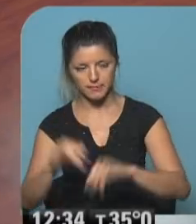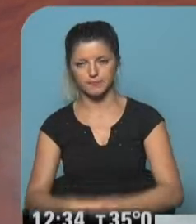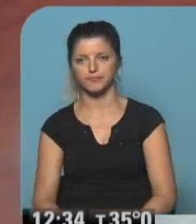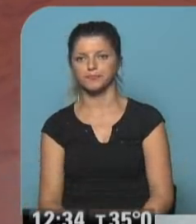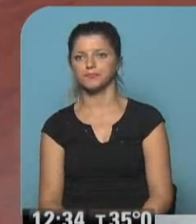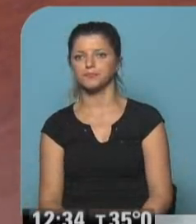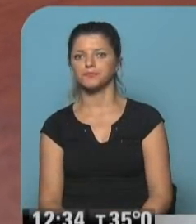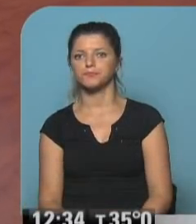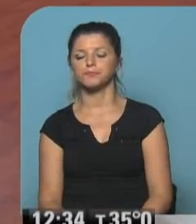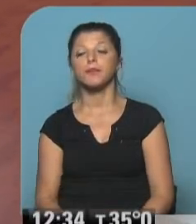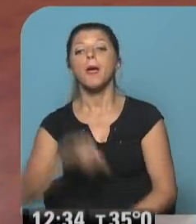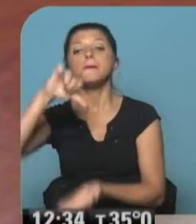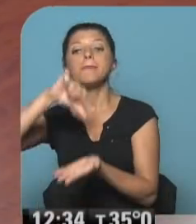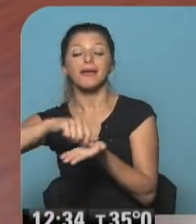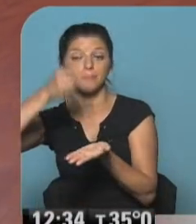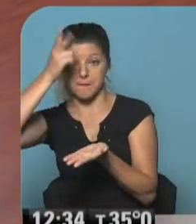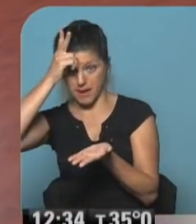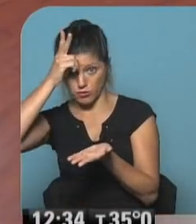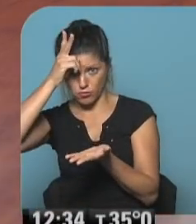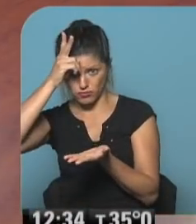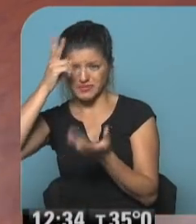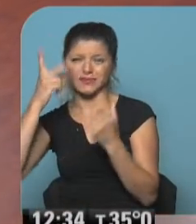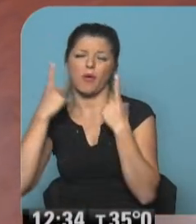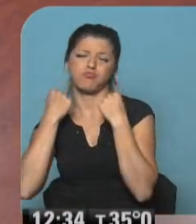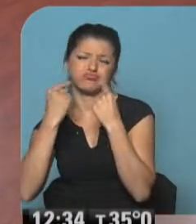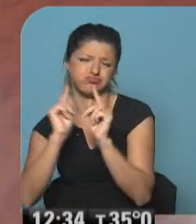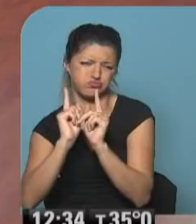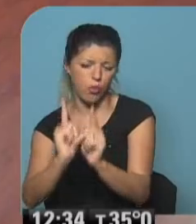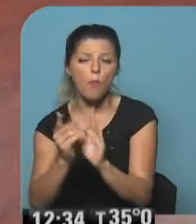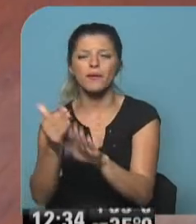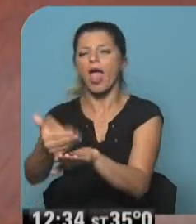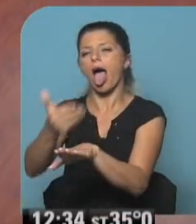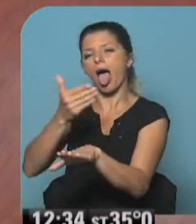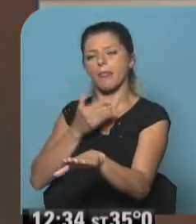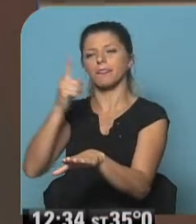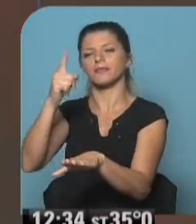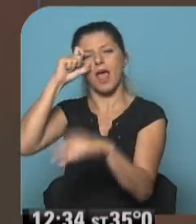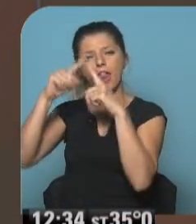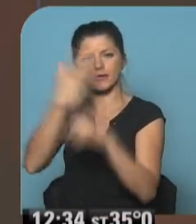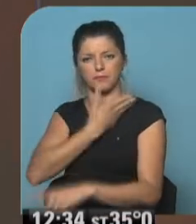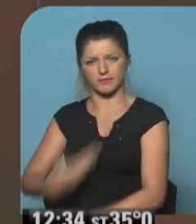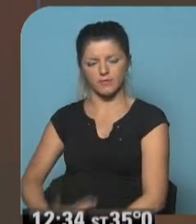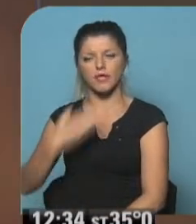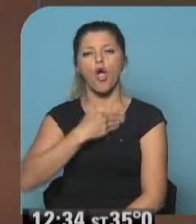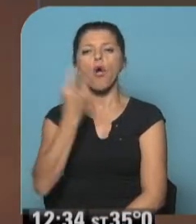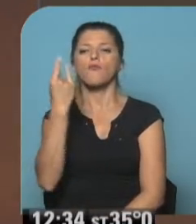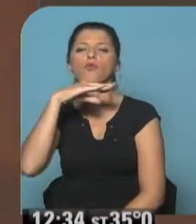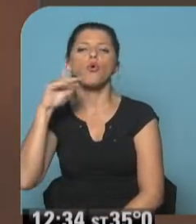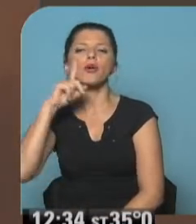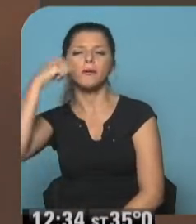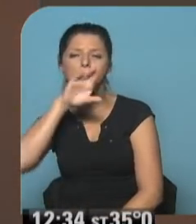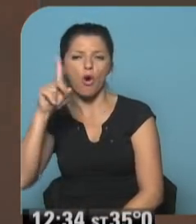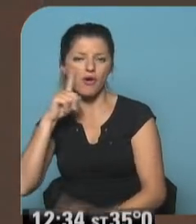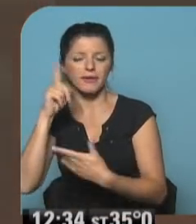Continúan las protestas en Perú por el indulto del expresidente Alberto Fujimori, dictada por el actual gobierno, por Pedro Pablo